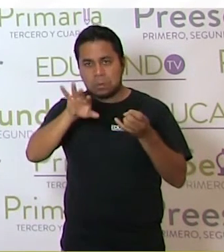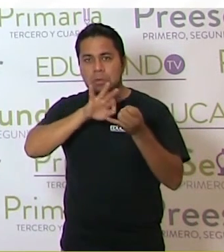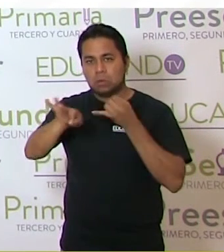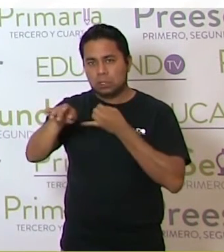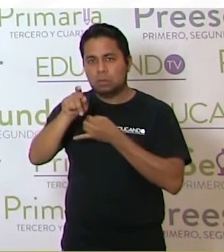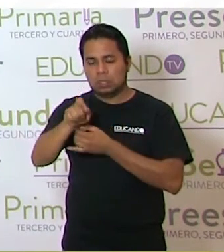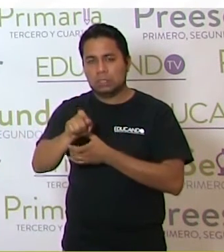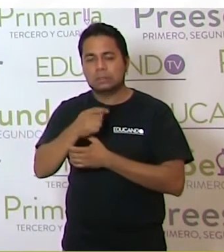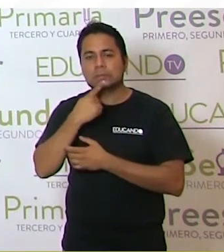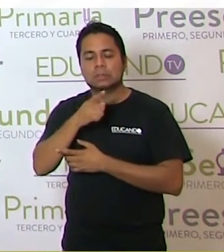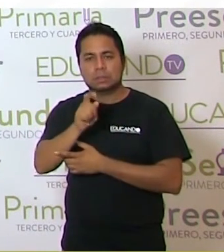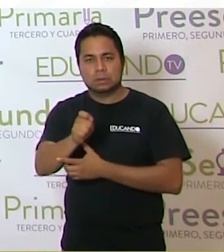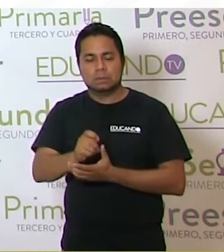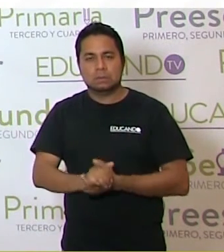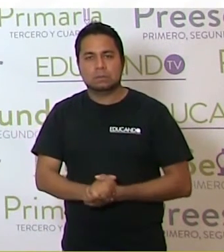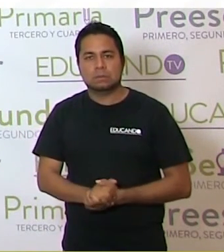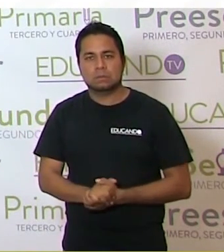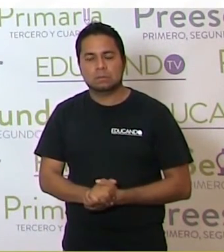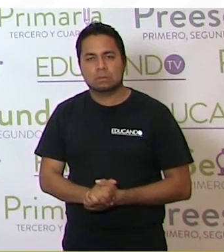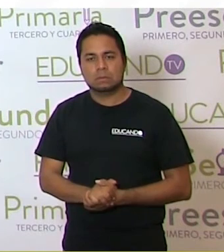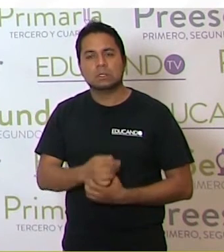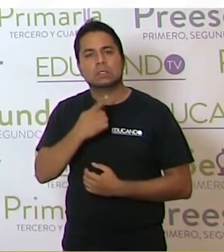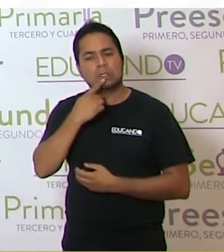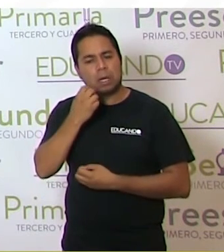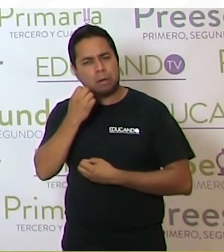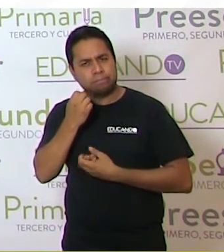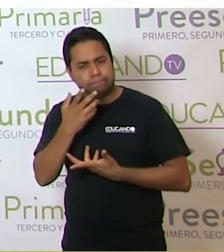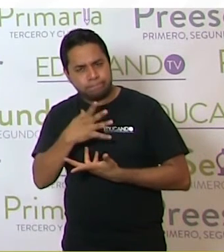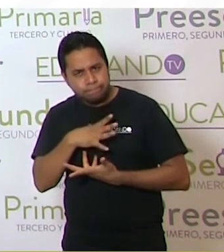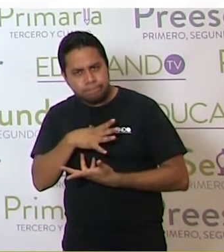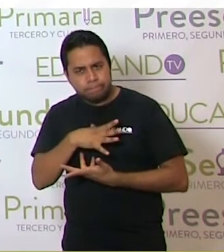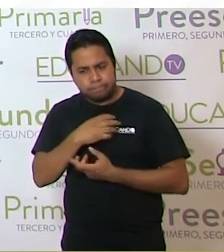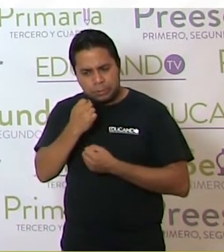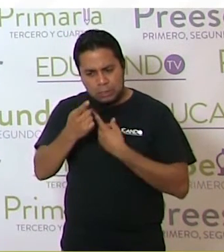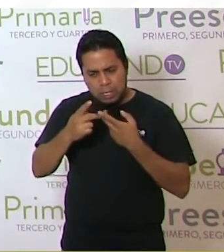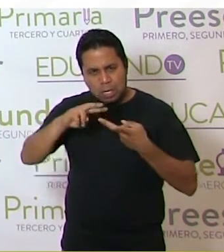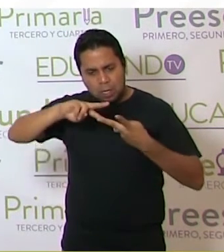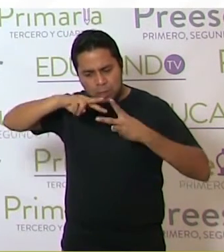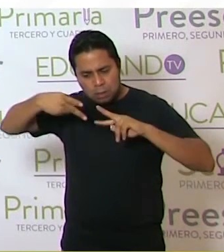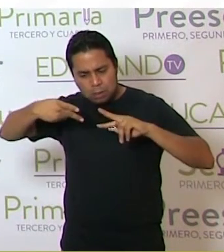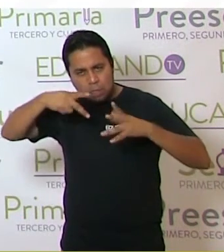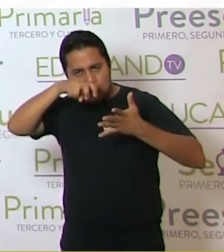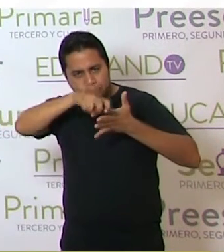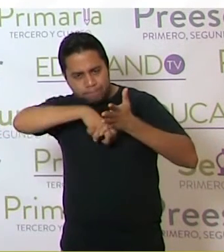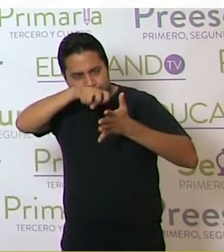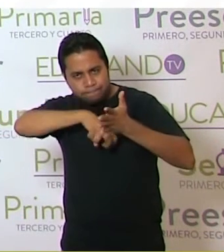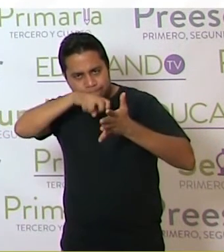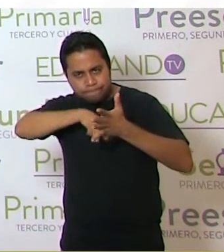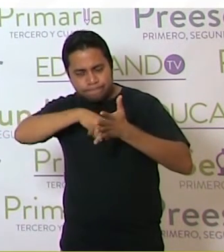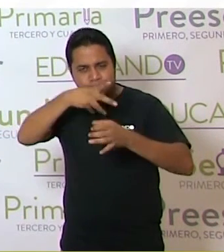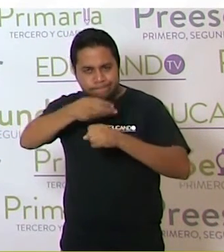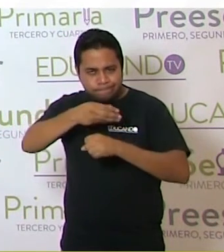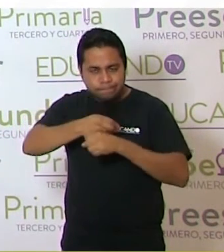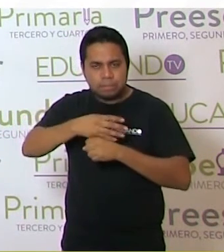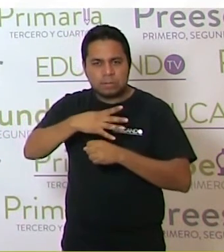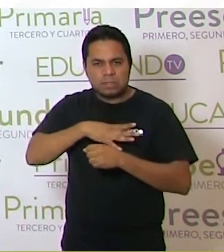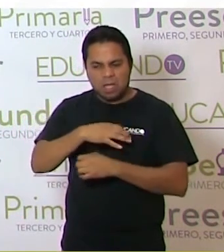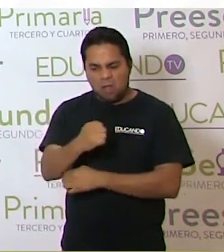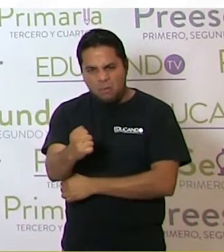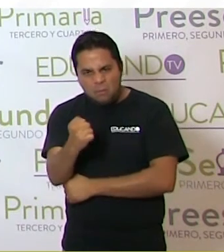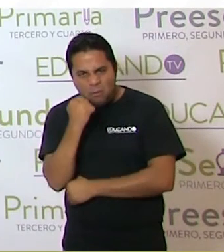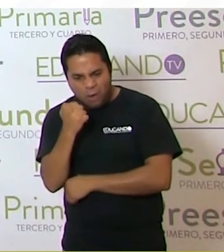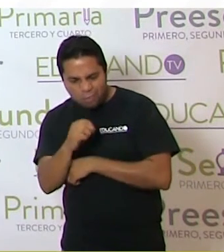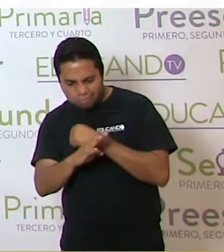dice expresan que algunos productos genéticamente modificados contienen genes resistentes y